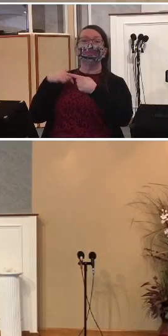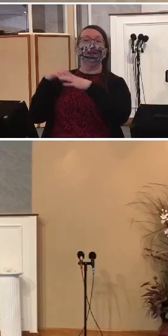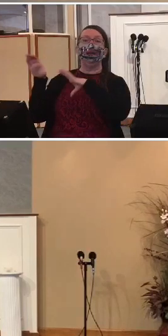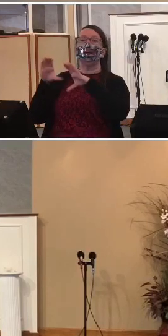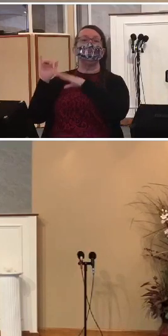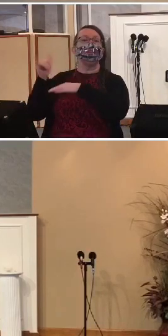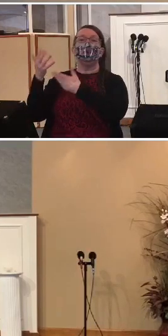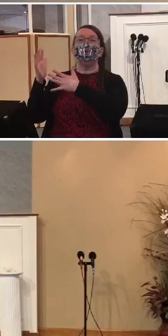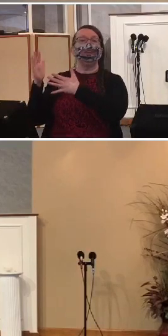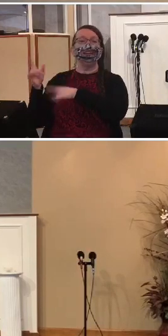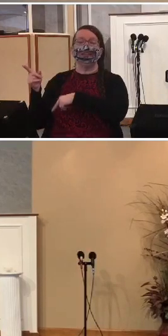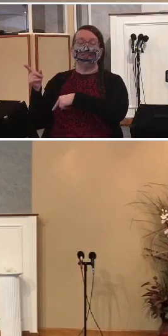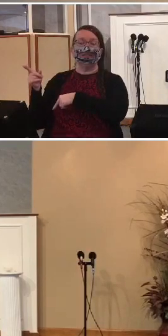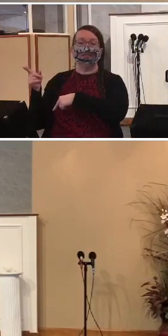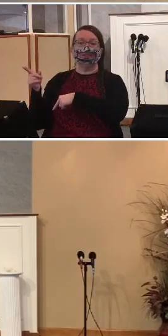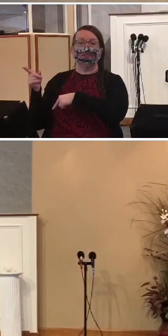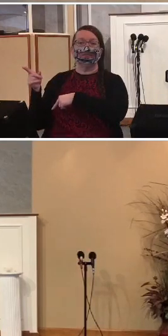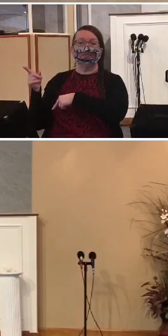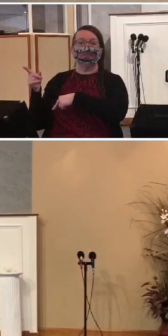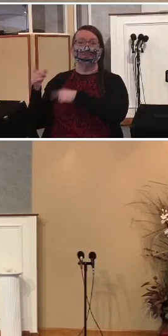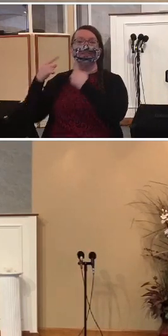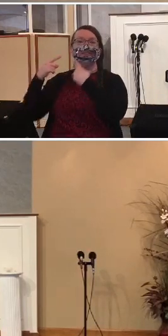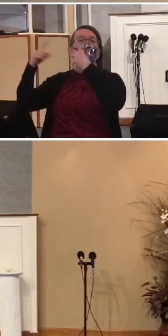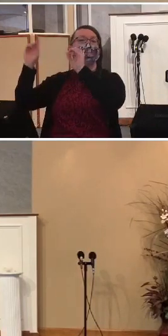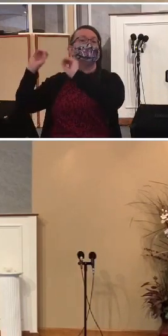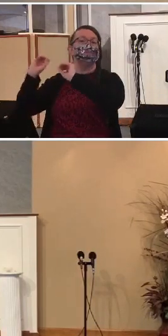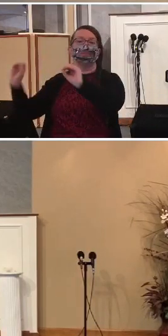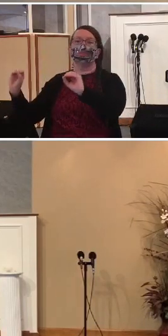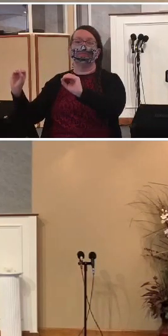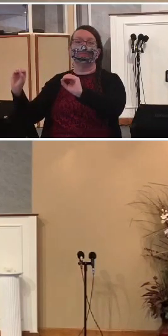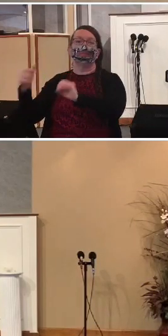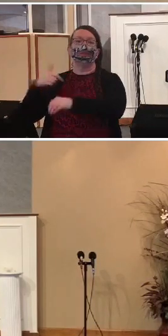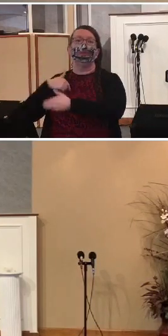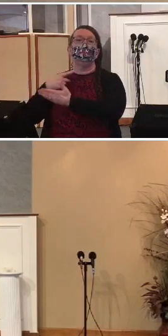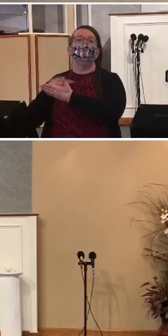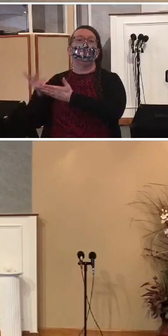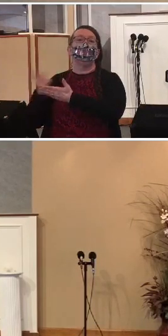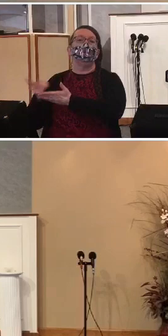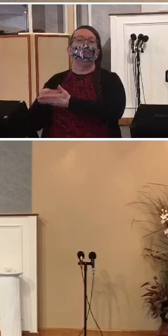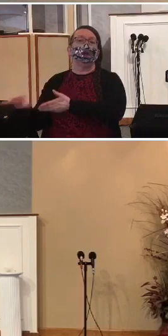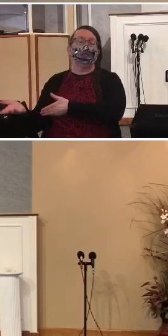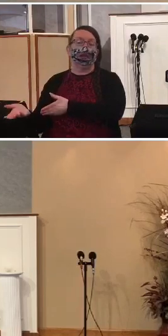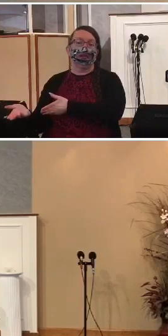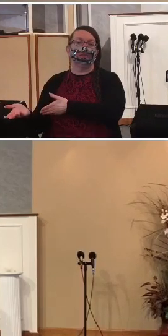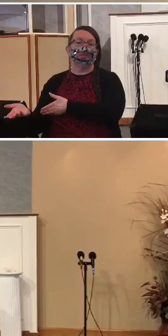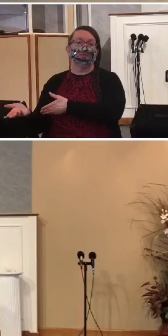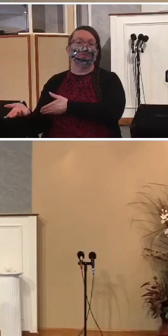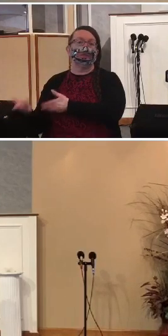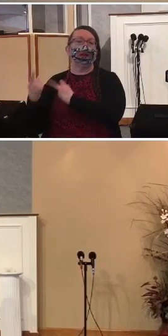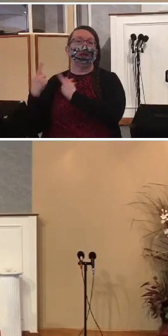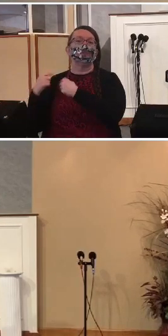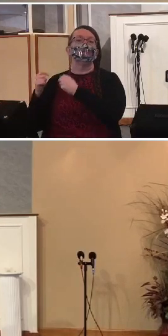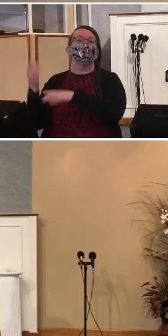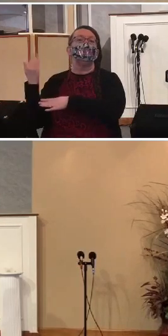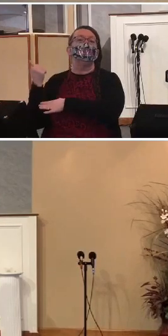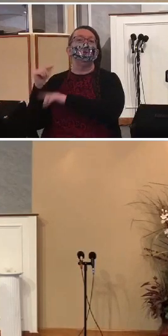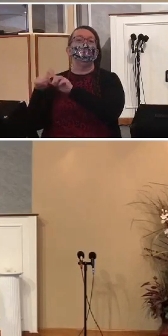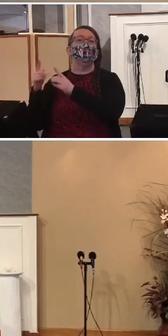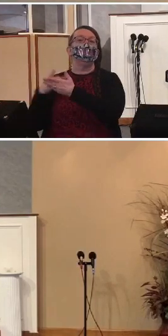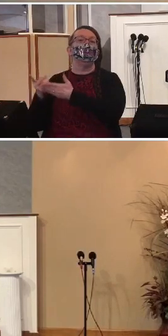eso? Y nada nunca pasó. Y yo vine vacío. Yo traté anteriormente y